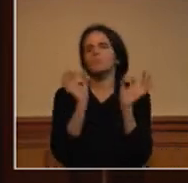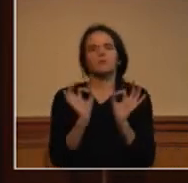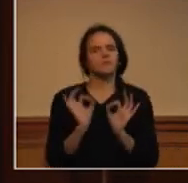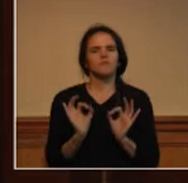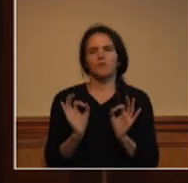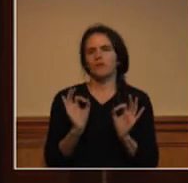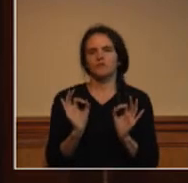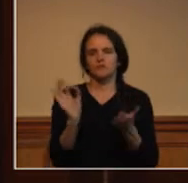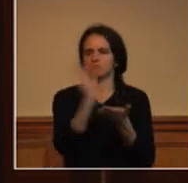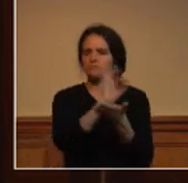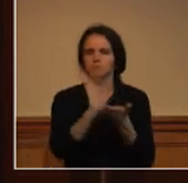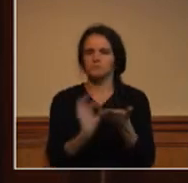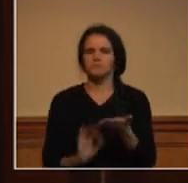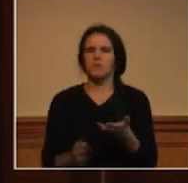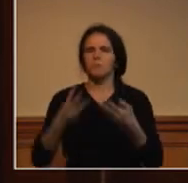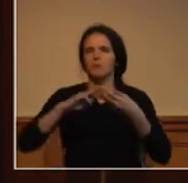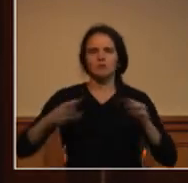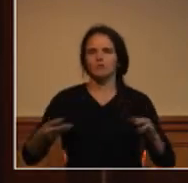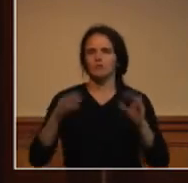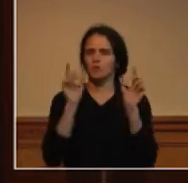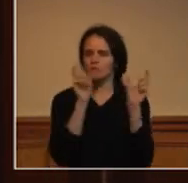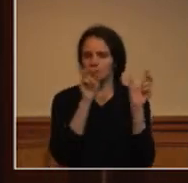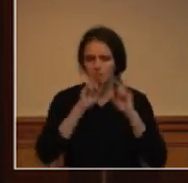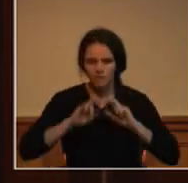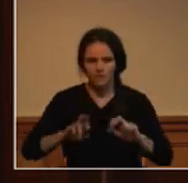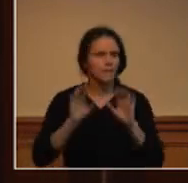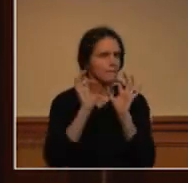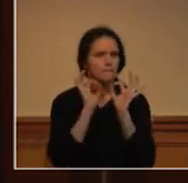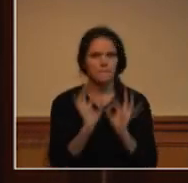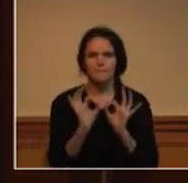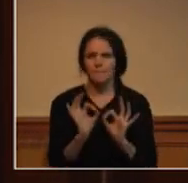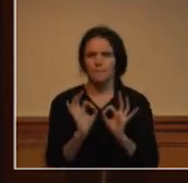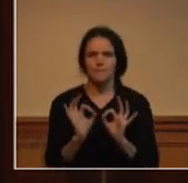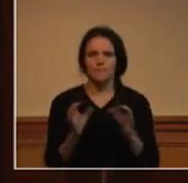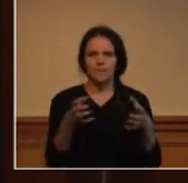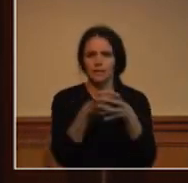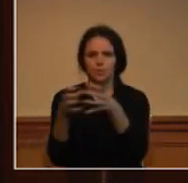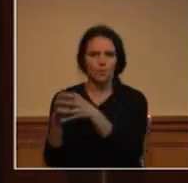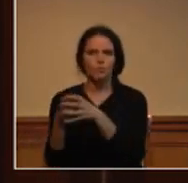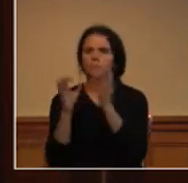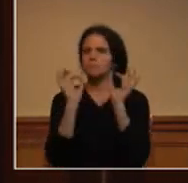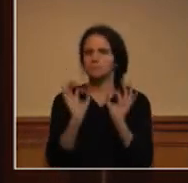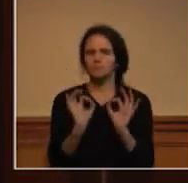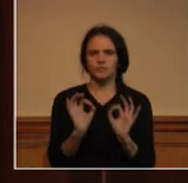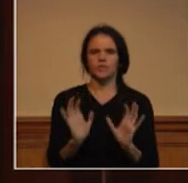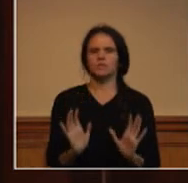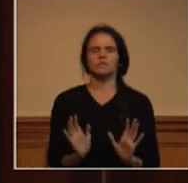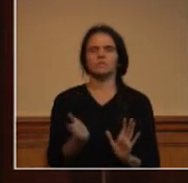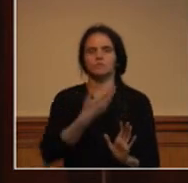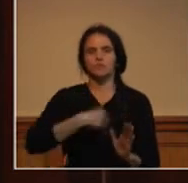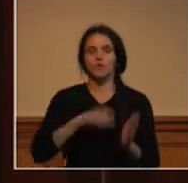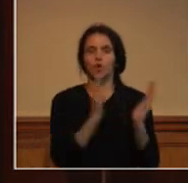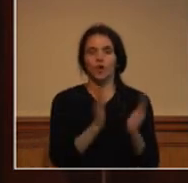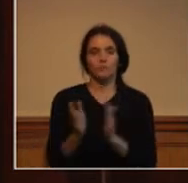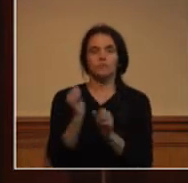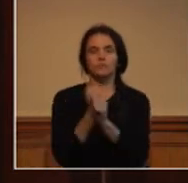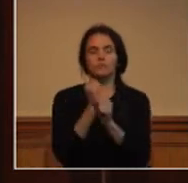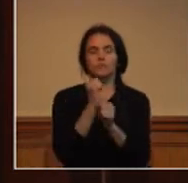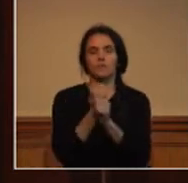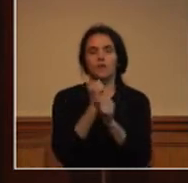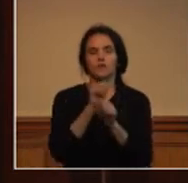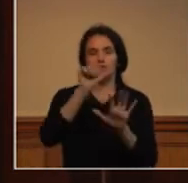diseño con estos grupos experimentales, nos organizamos además para trabajar con 60